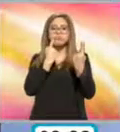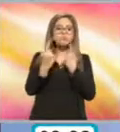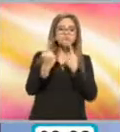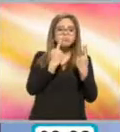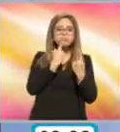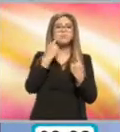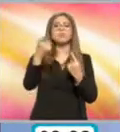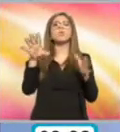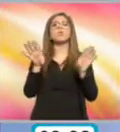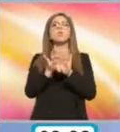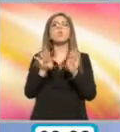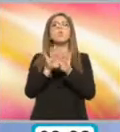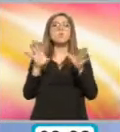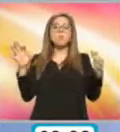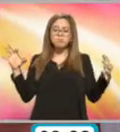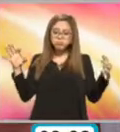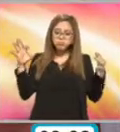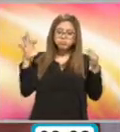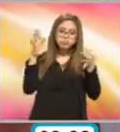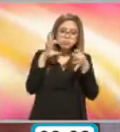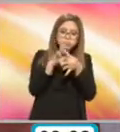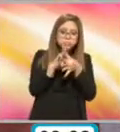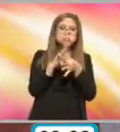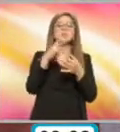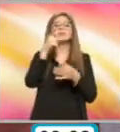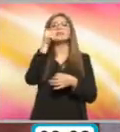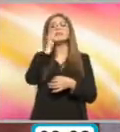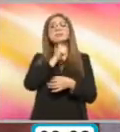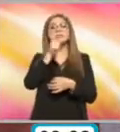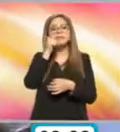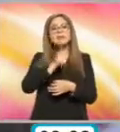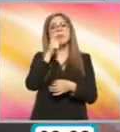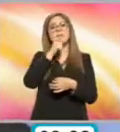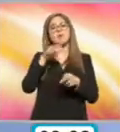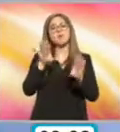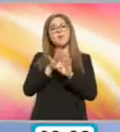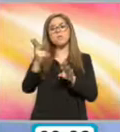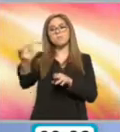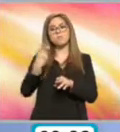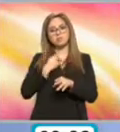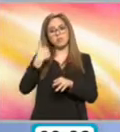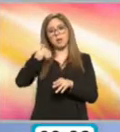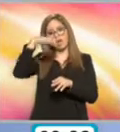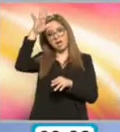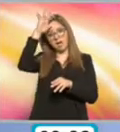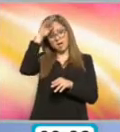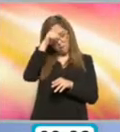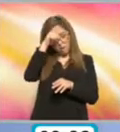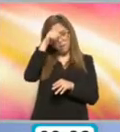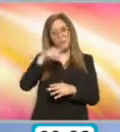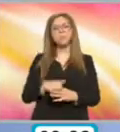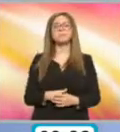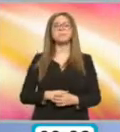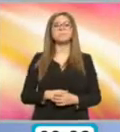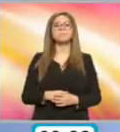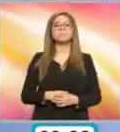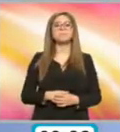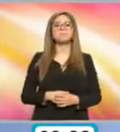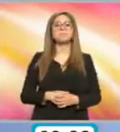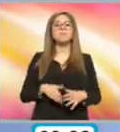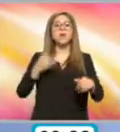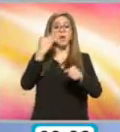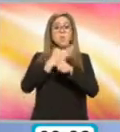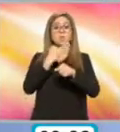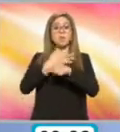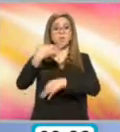más conciliatorio. En todo momento siempre está abierta la etapa de conciliación, y ahora, aprovechando este proceso oral, se dice